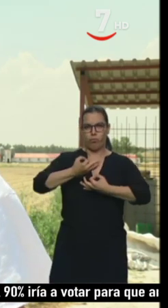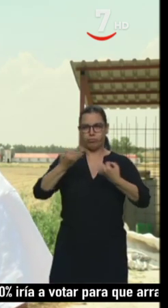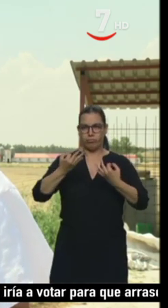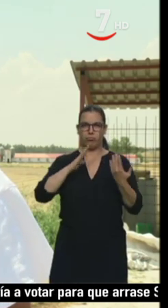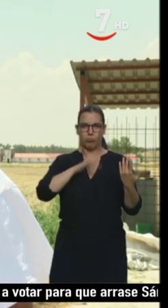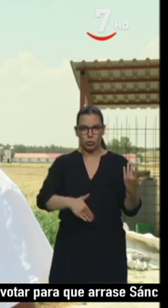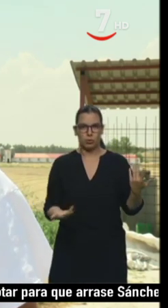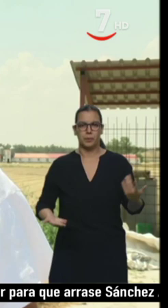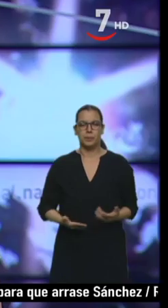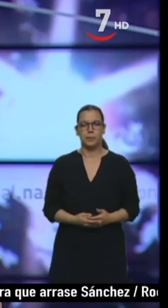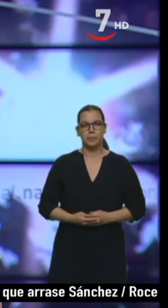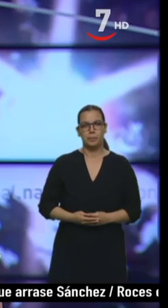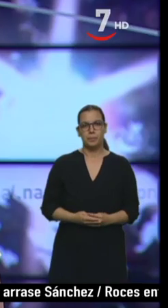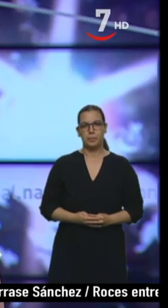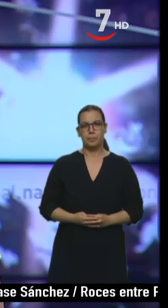condiciones.